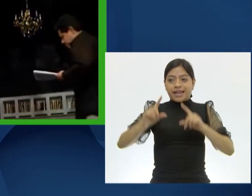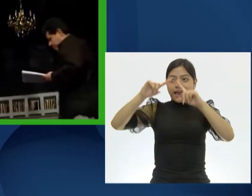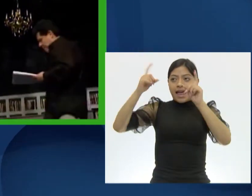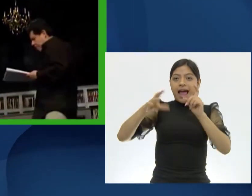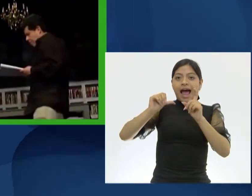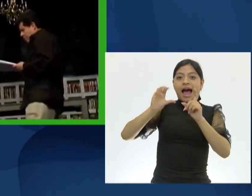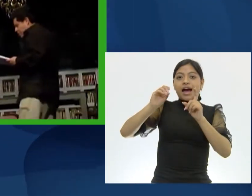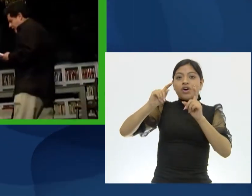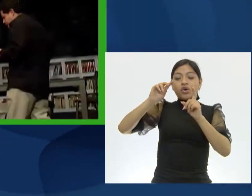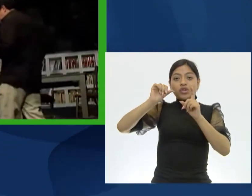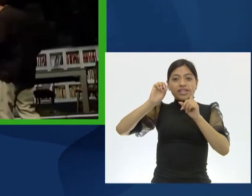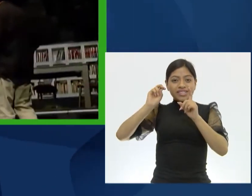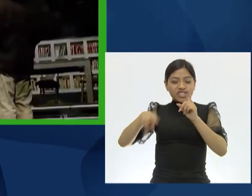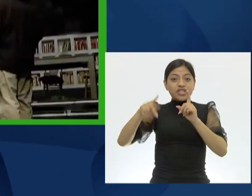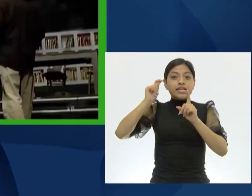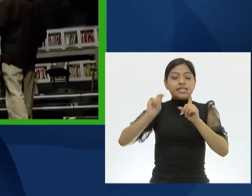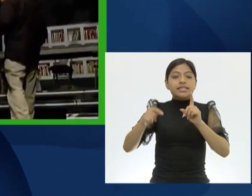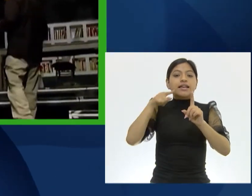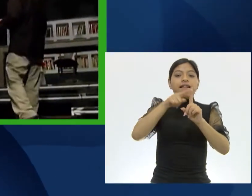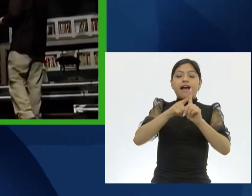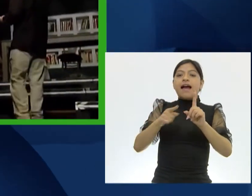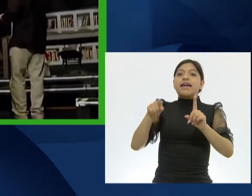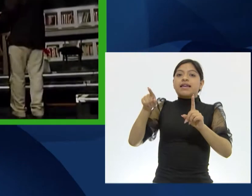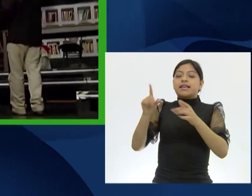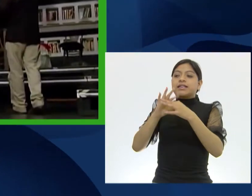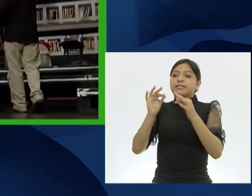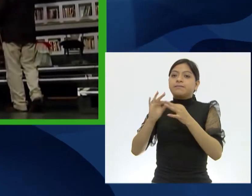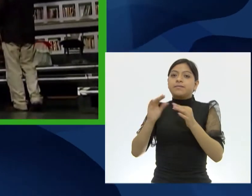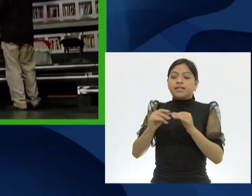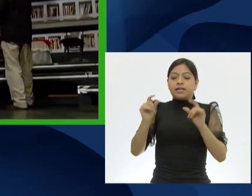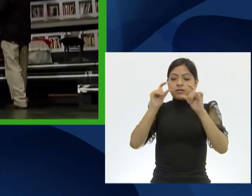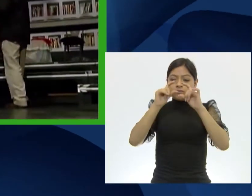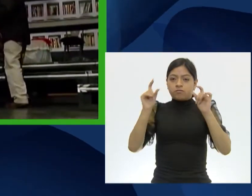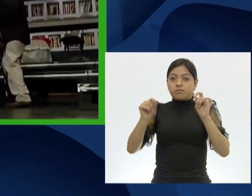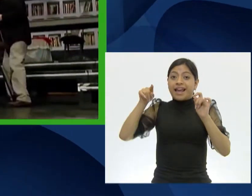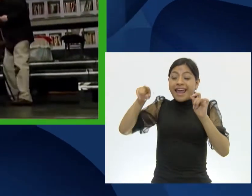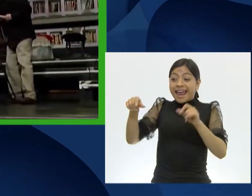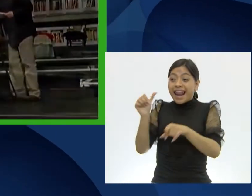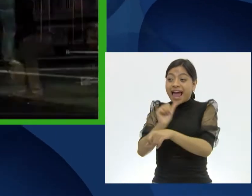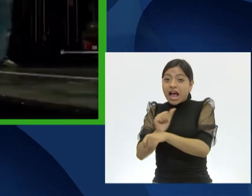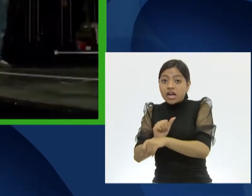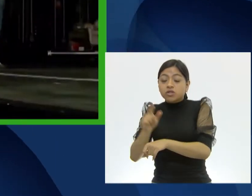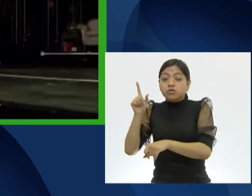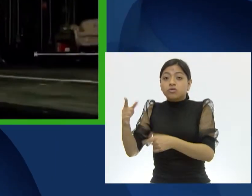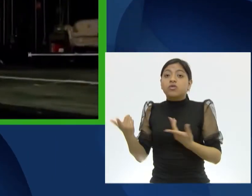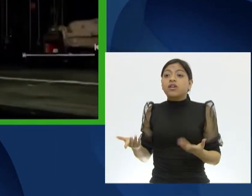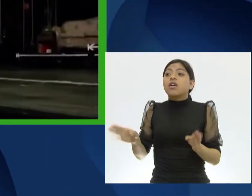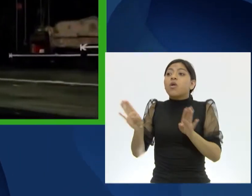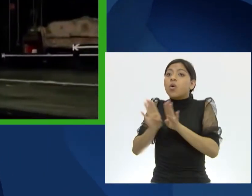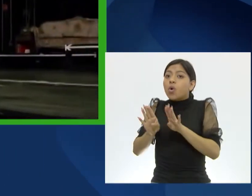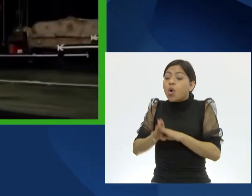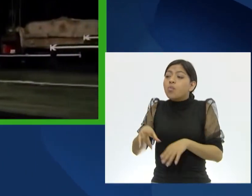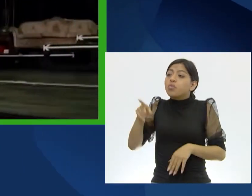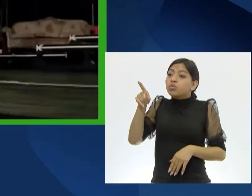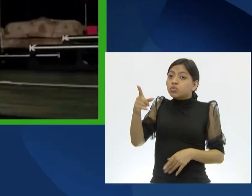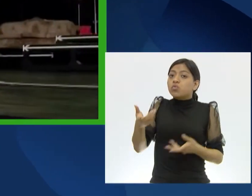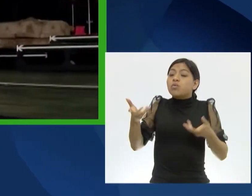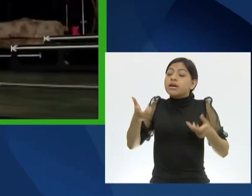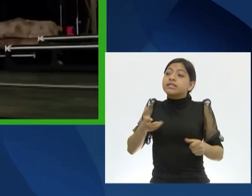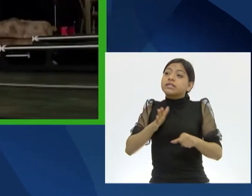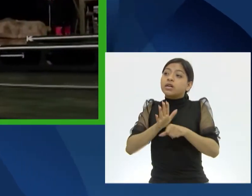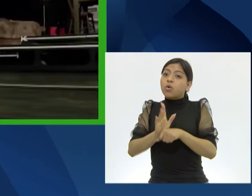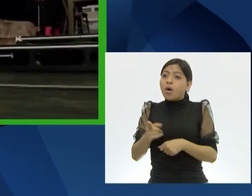Acotaciones son indicaciones que el dramaturgo pone en diferentes partes del texto para el director y apoyar la caracterización que realizarán